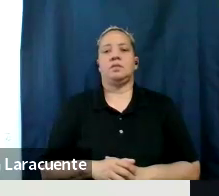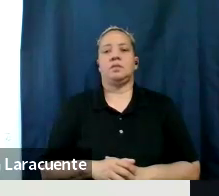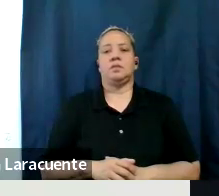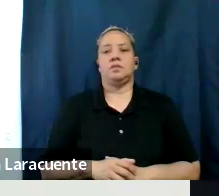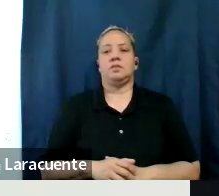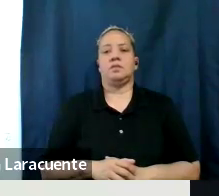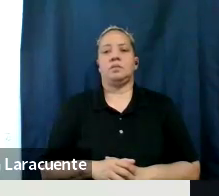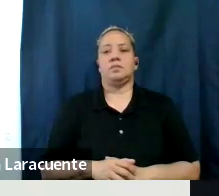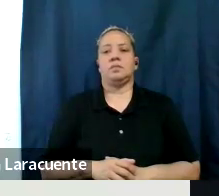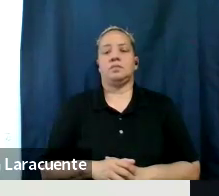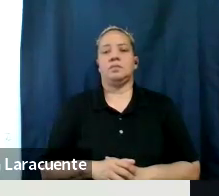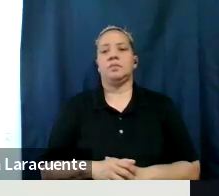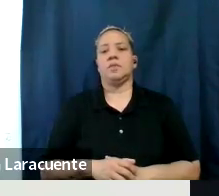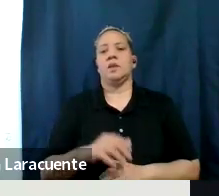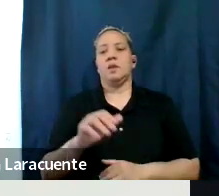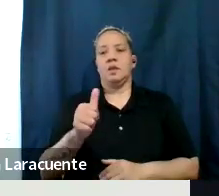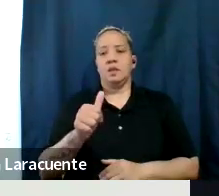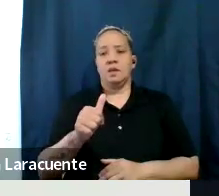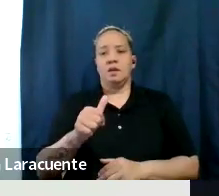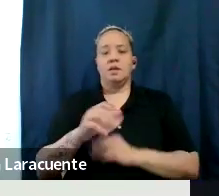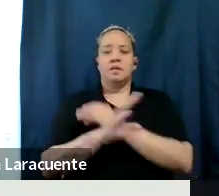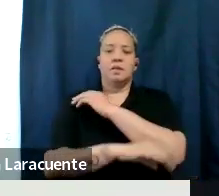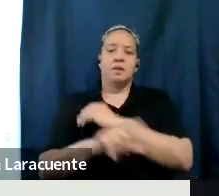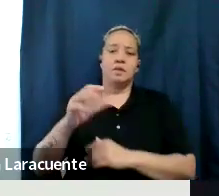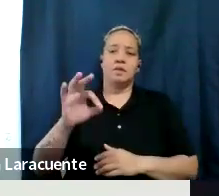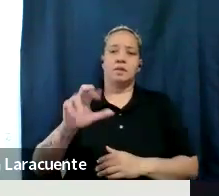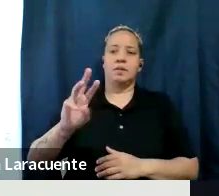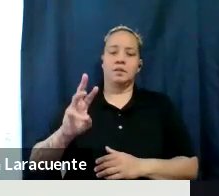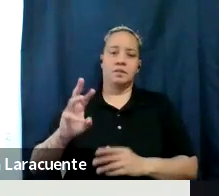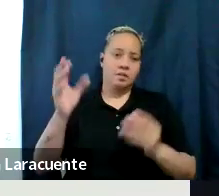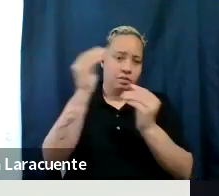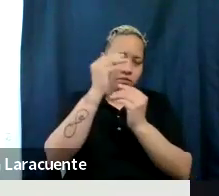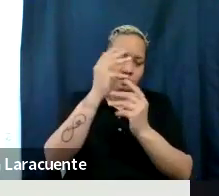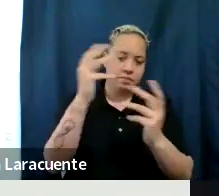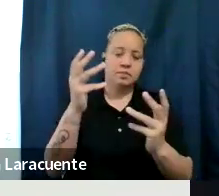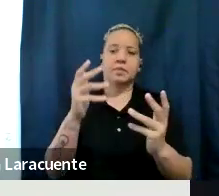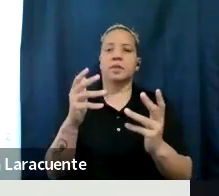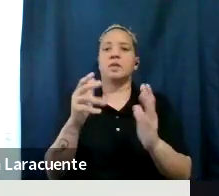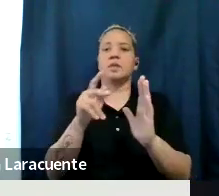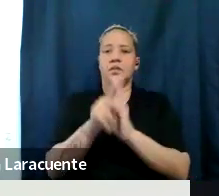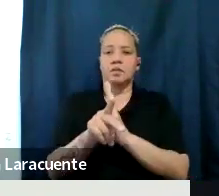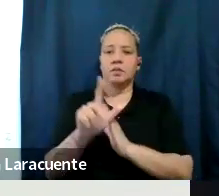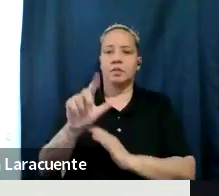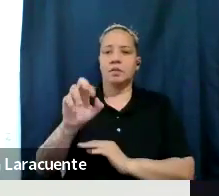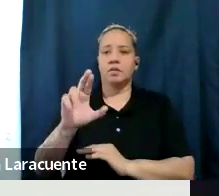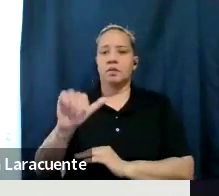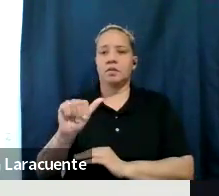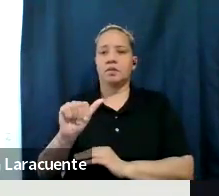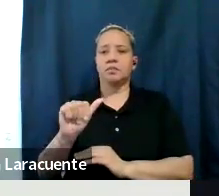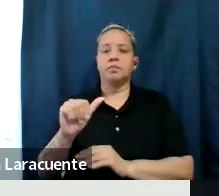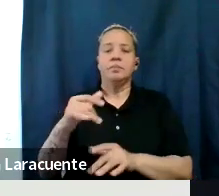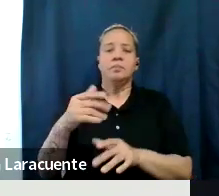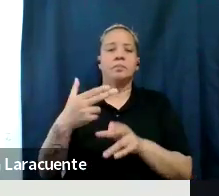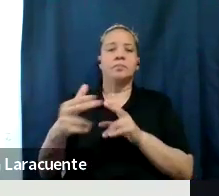el 10 de septiembre de 1936 se da la primicia en Puerto Rico del asesinato de Lorca en una breve noticia que pueden